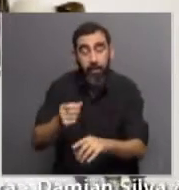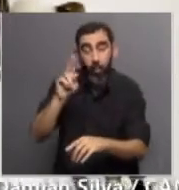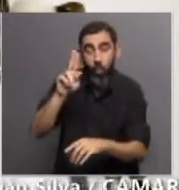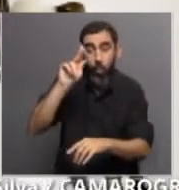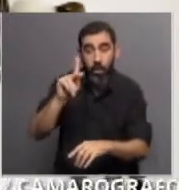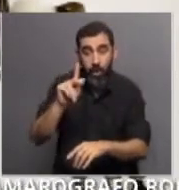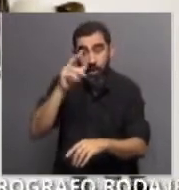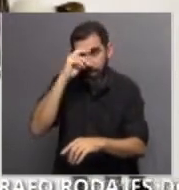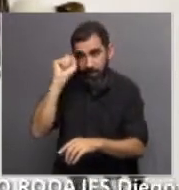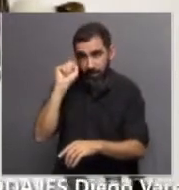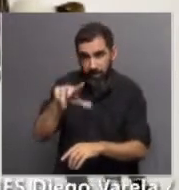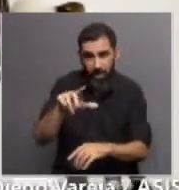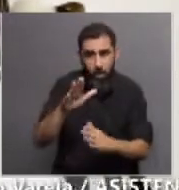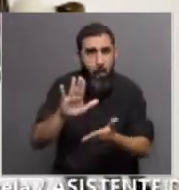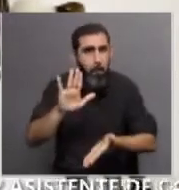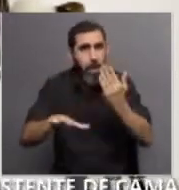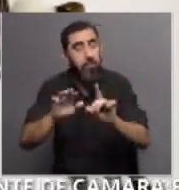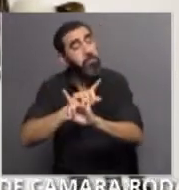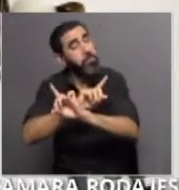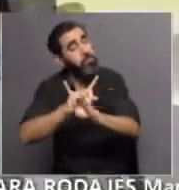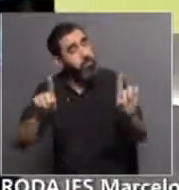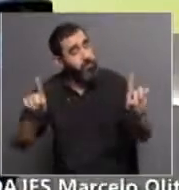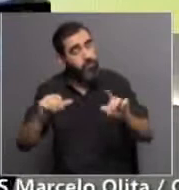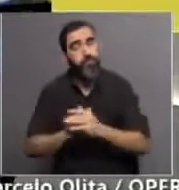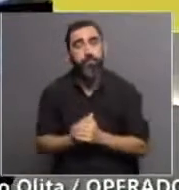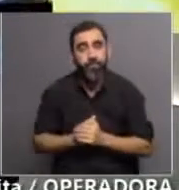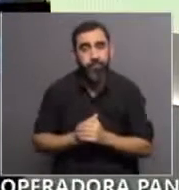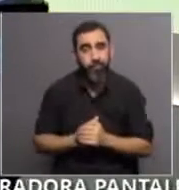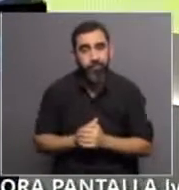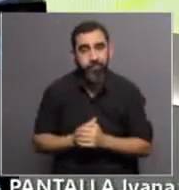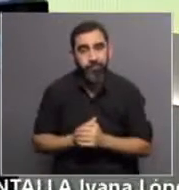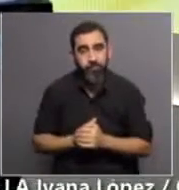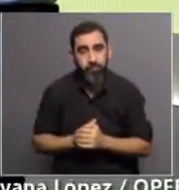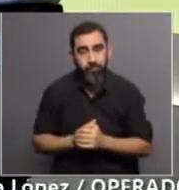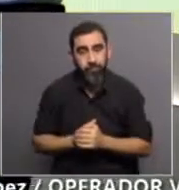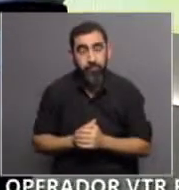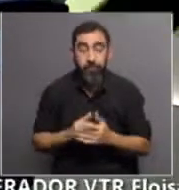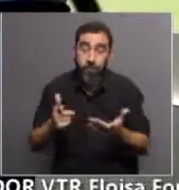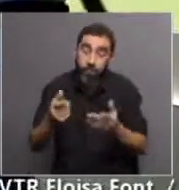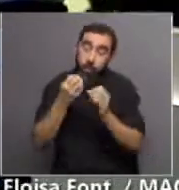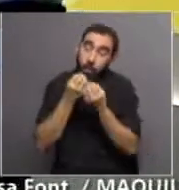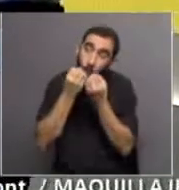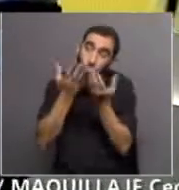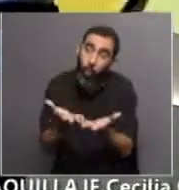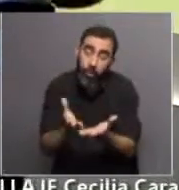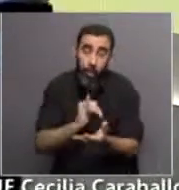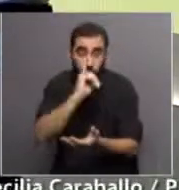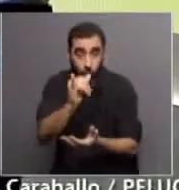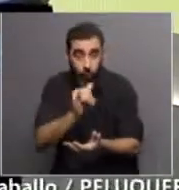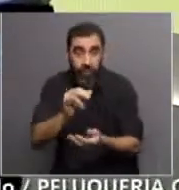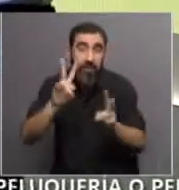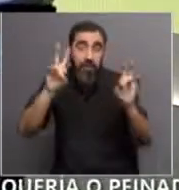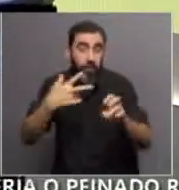las hospitalizaciones no crecieron de la mano de la cantidad de casos. Es decir que eso en principio sería una buena noticia de que la